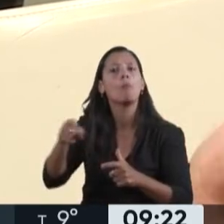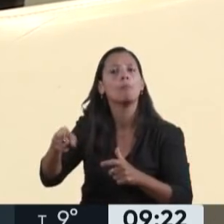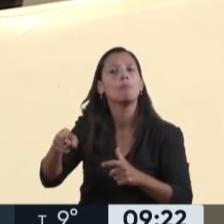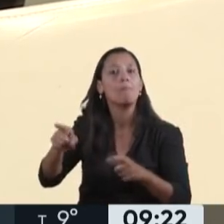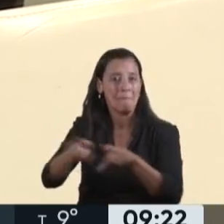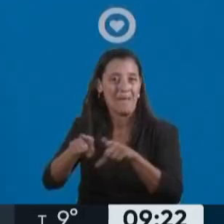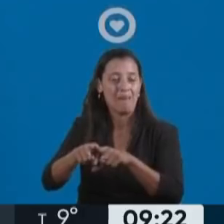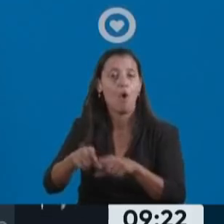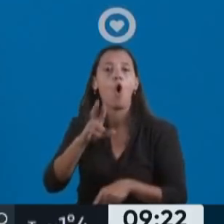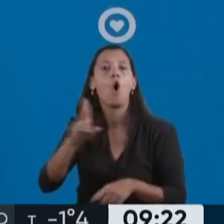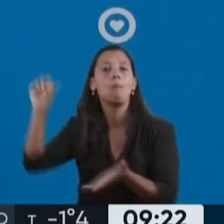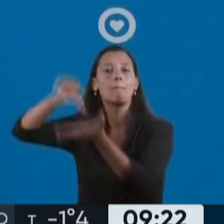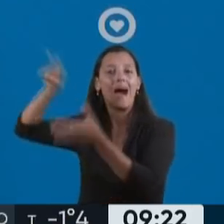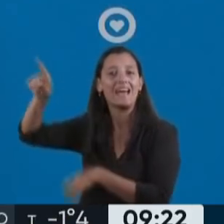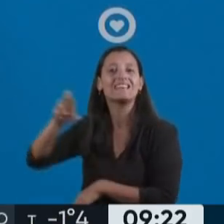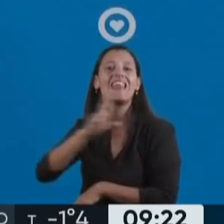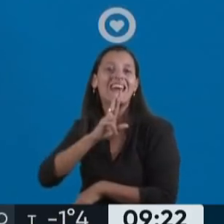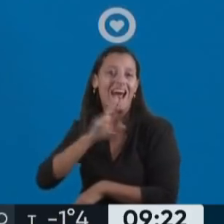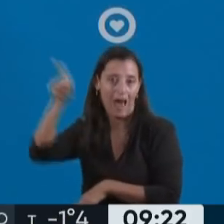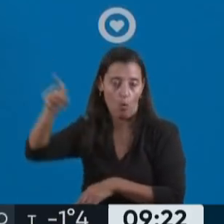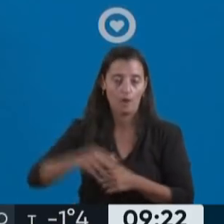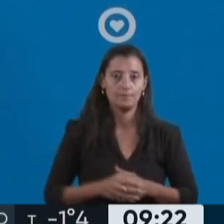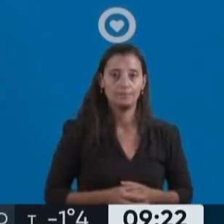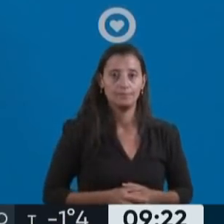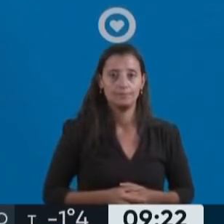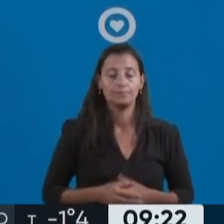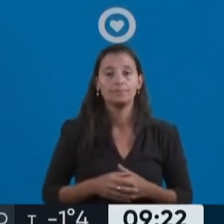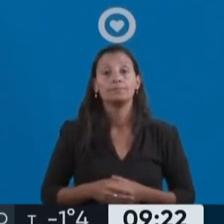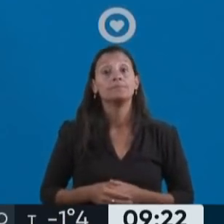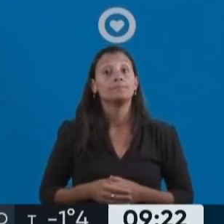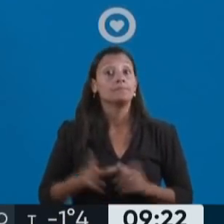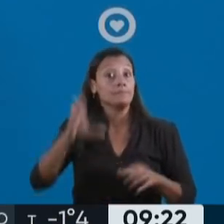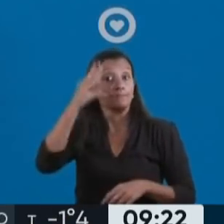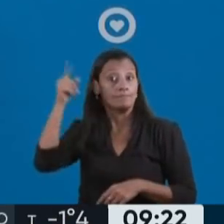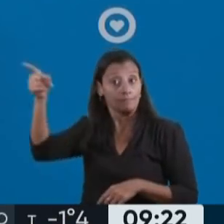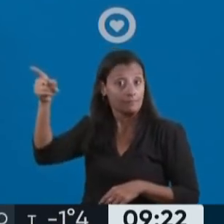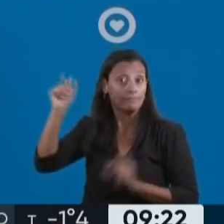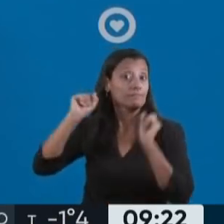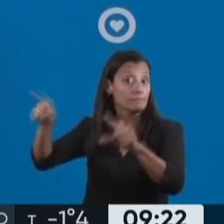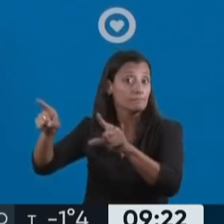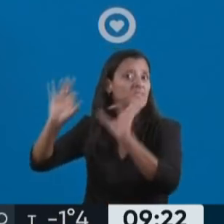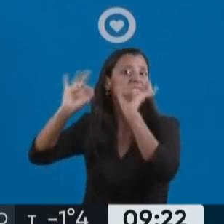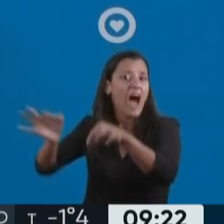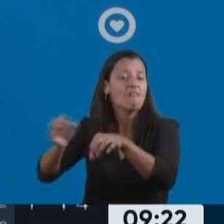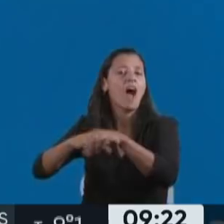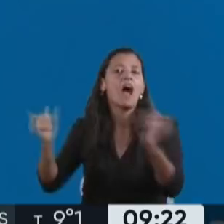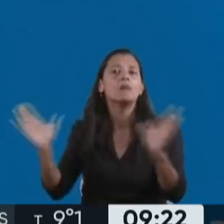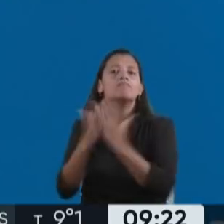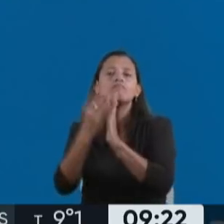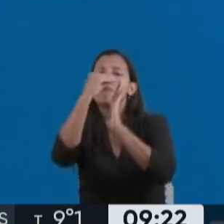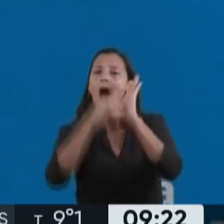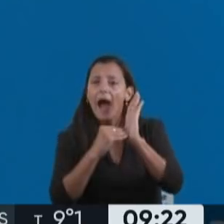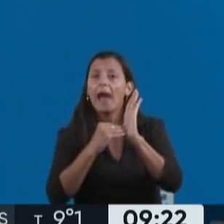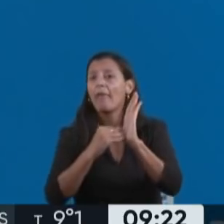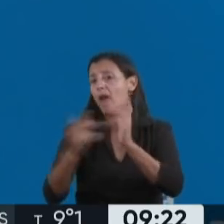en Nicaragua hoy. Gracias. La agenda de la vicepresidenta se maneja desde la